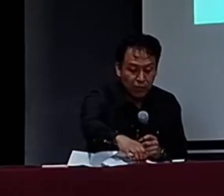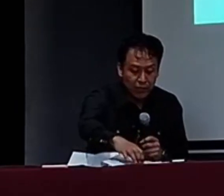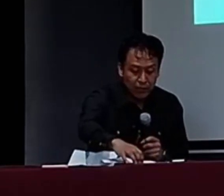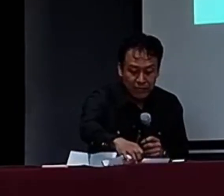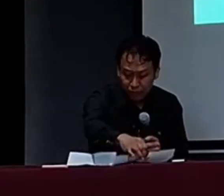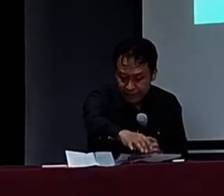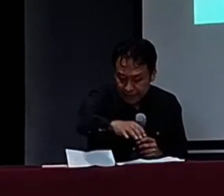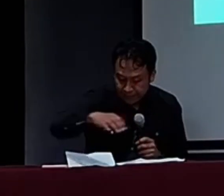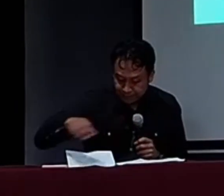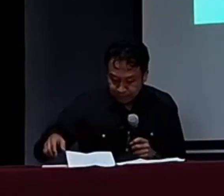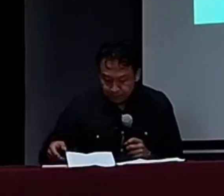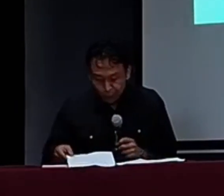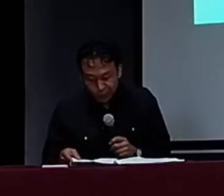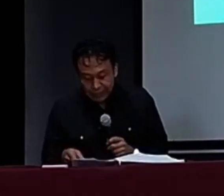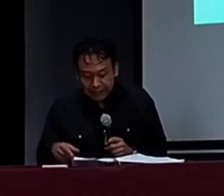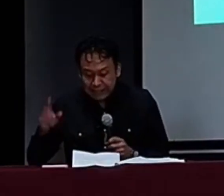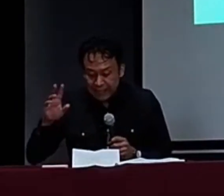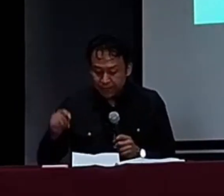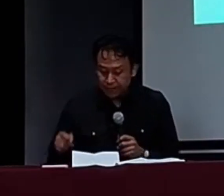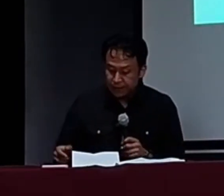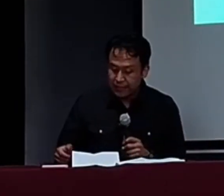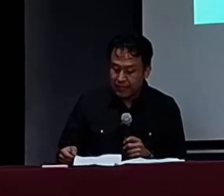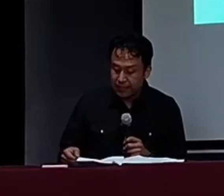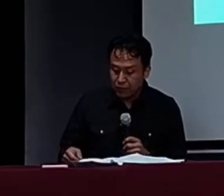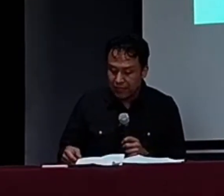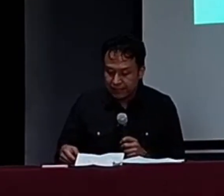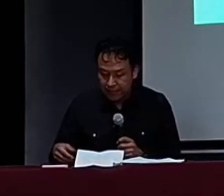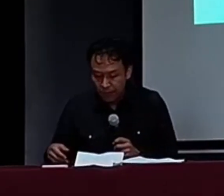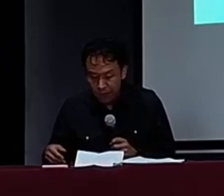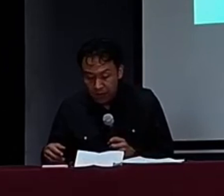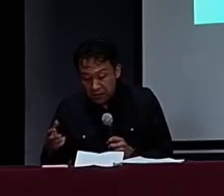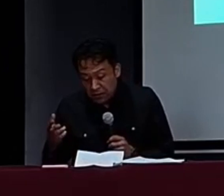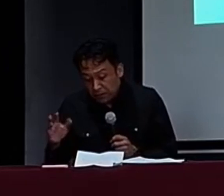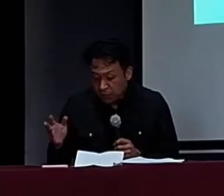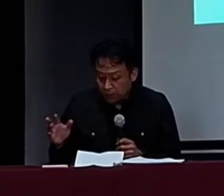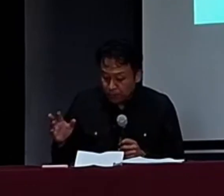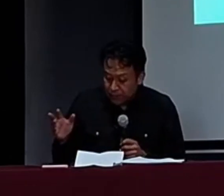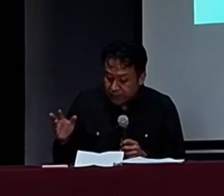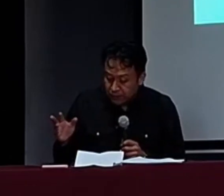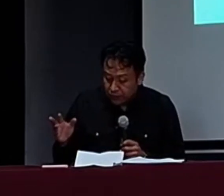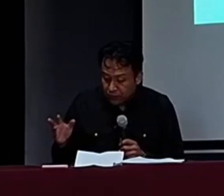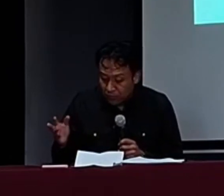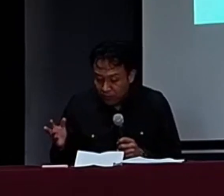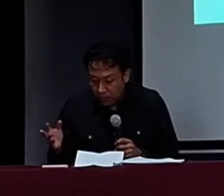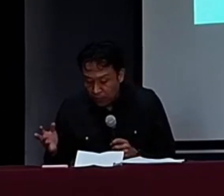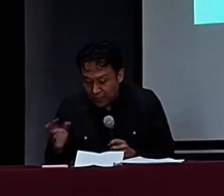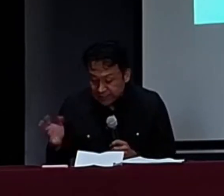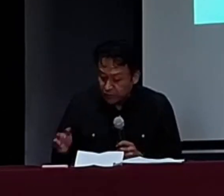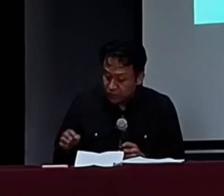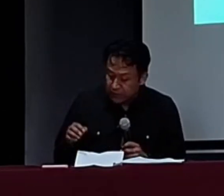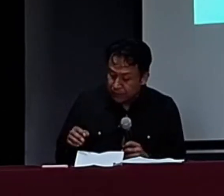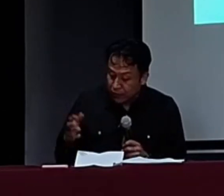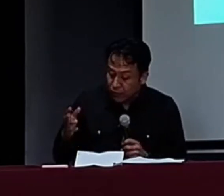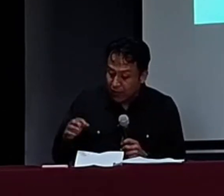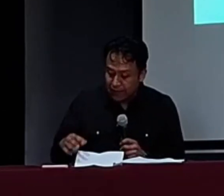presidente un progre buena ondita, diría de la democracia, bueno, pues como molesta